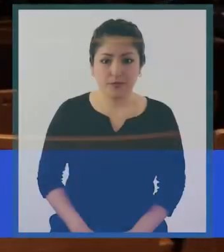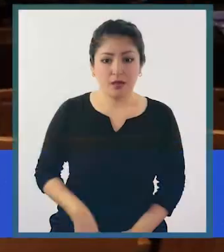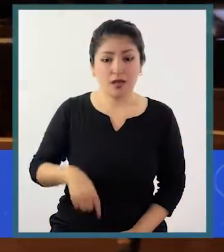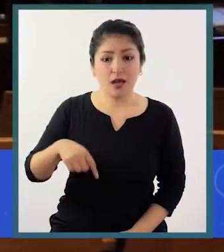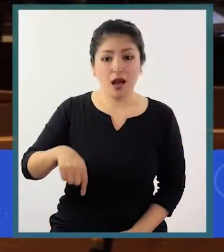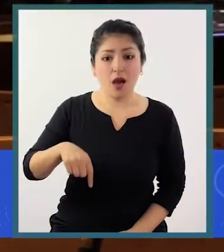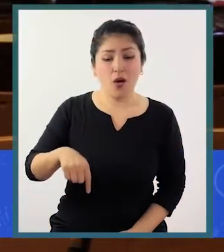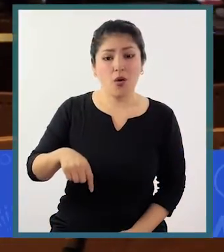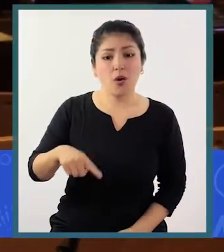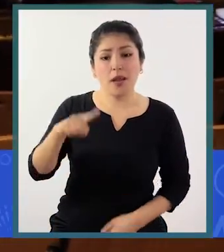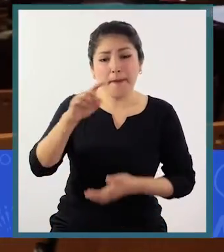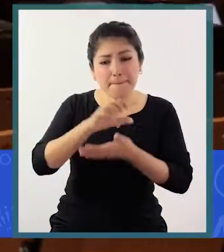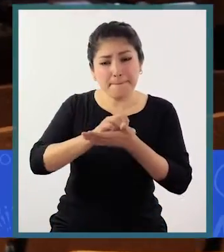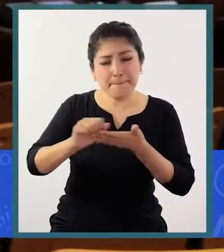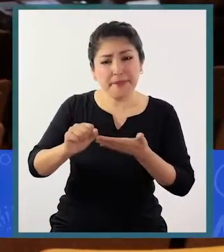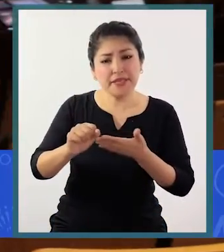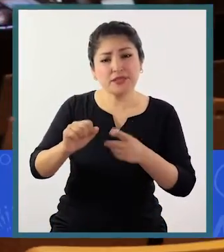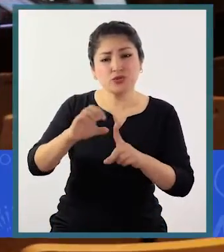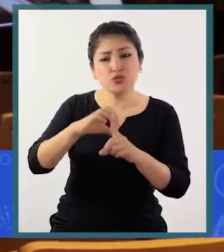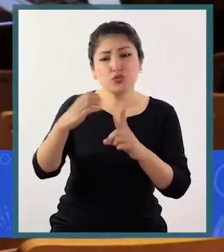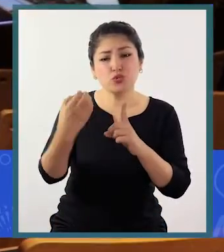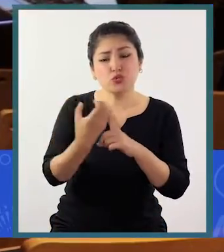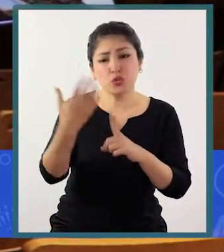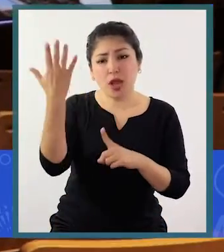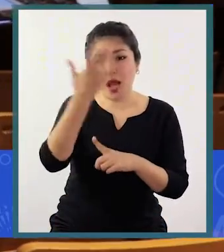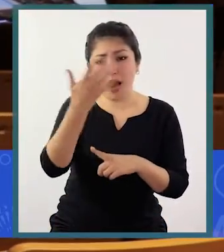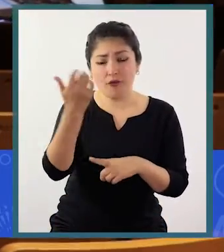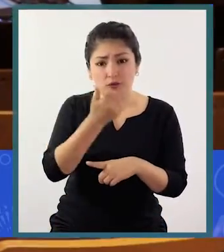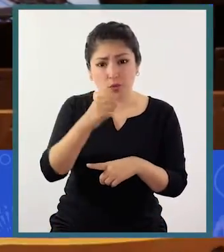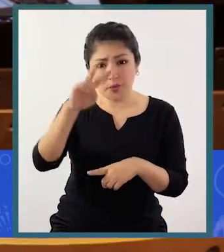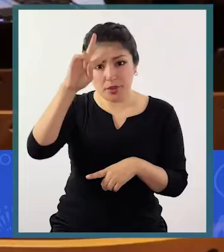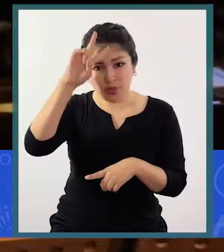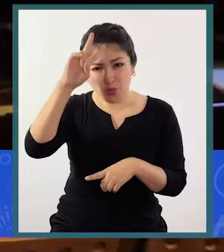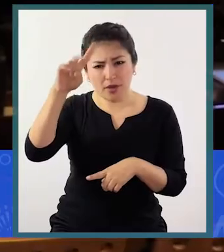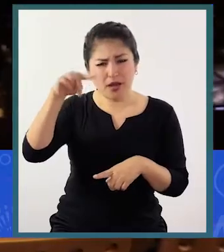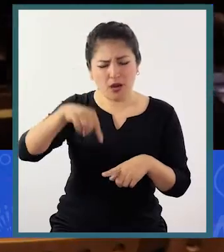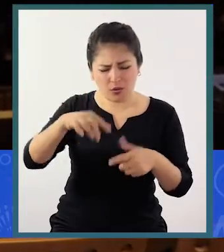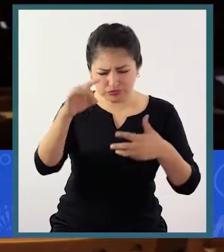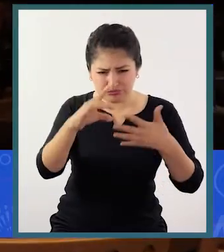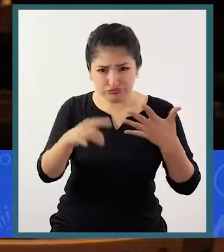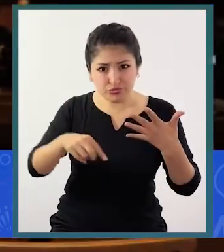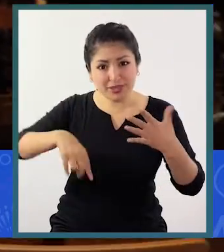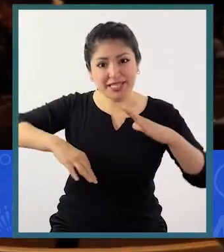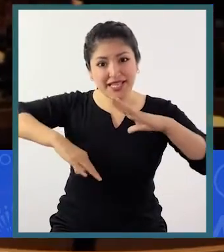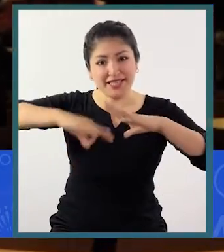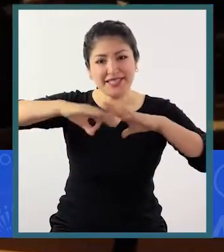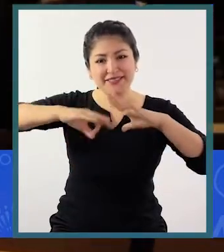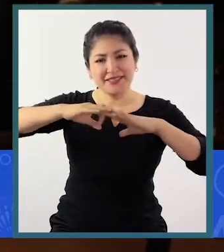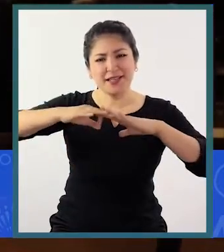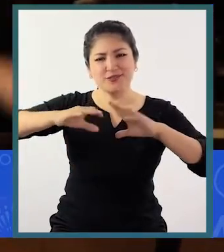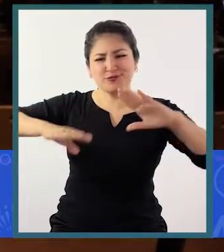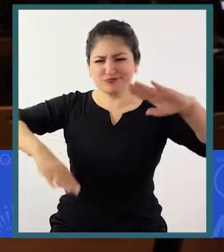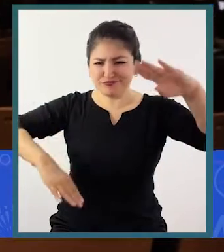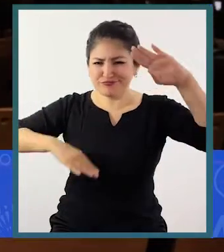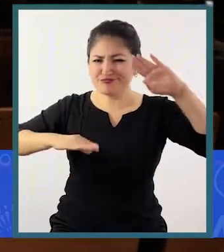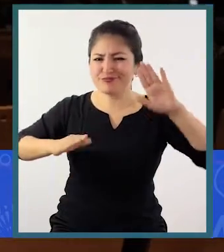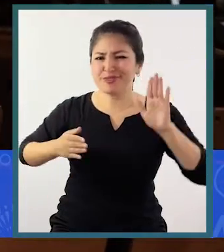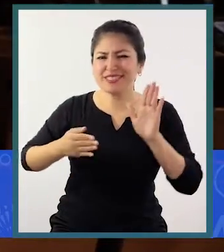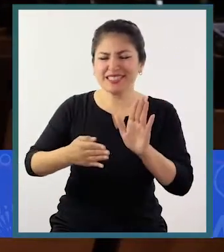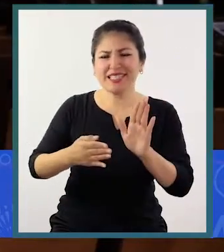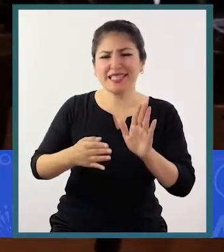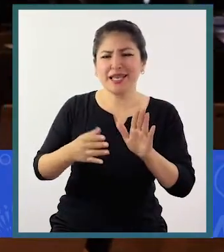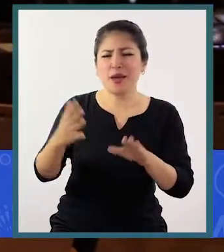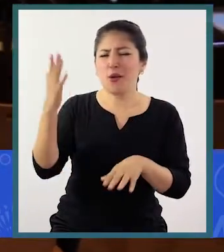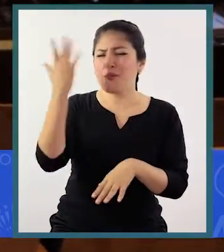En el mes de la cultura afroperuana se vienen llevando a cabo muchas actividades culturales. Hoy en el Gran Teatro Nacional se presenta Viva la